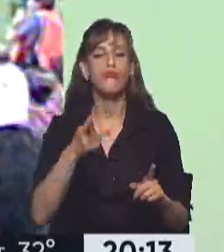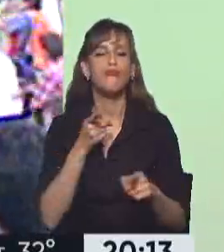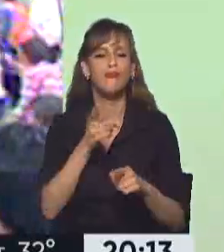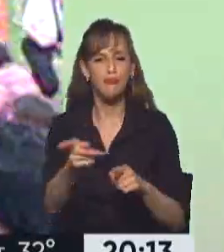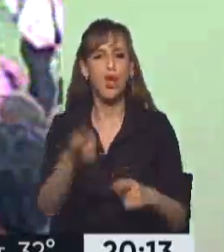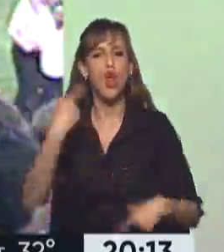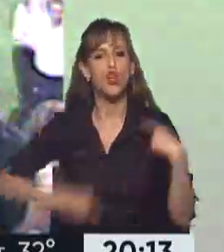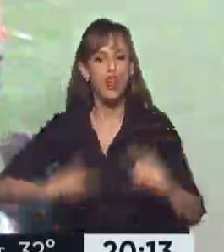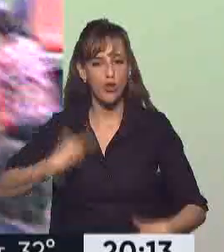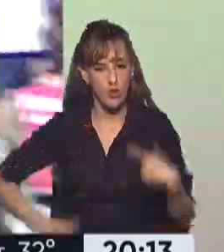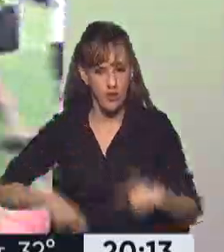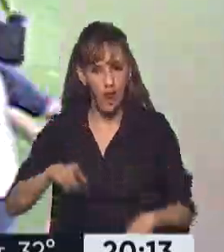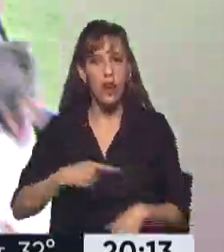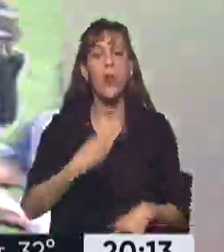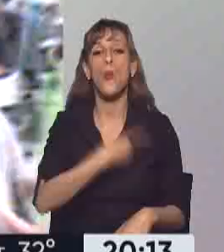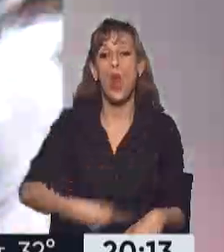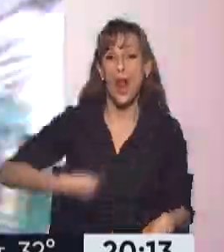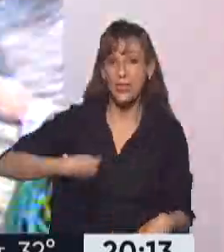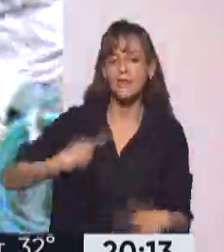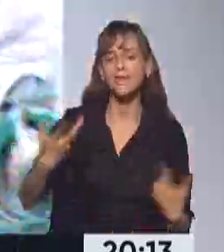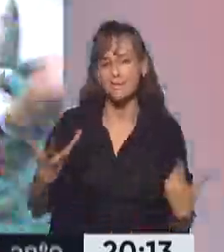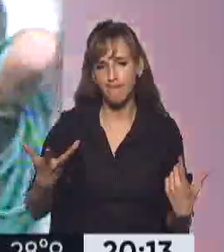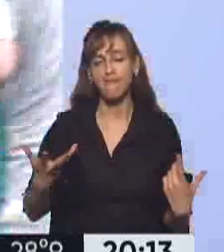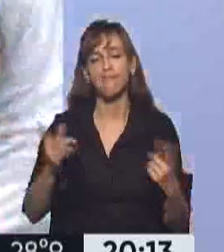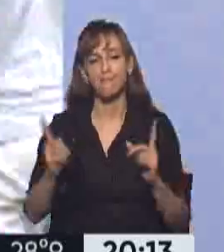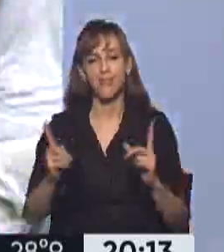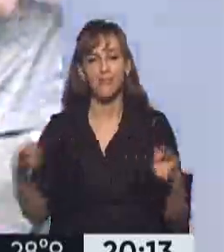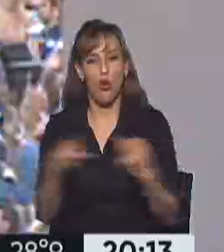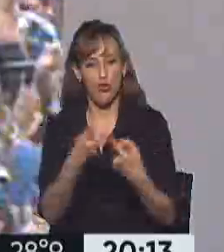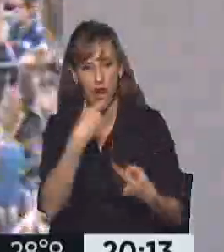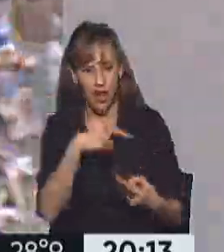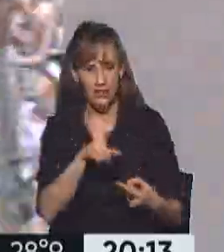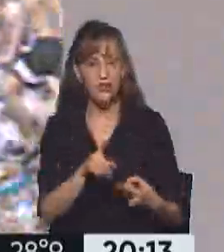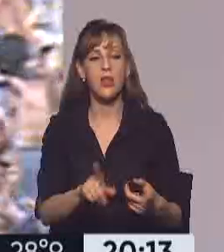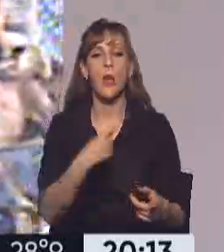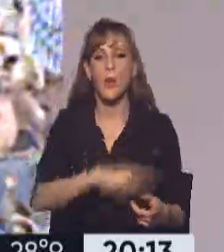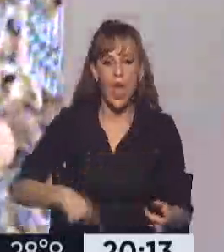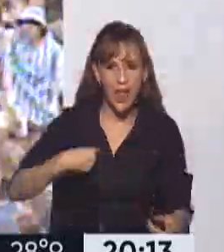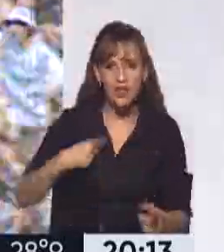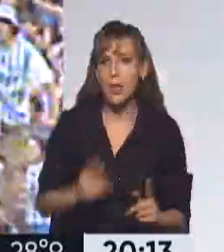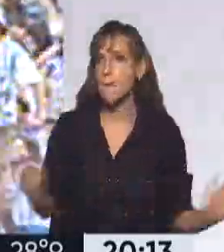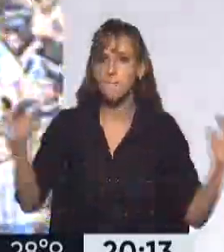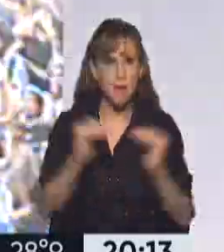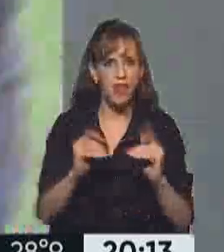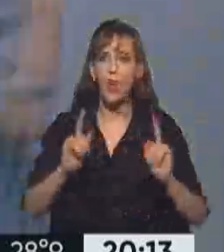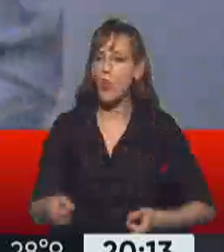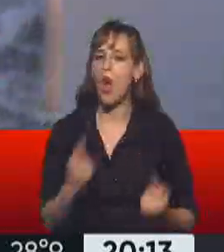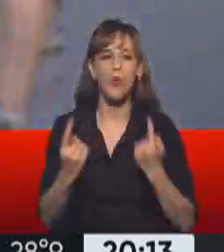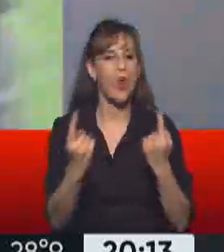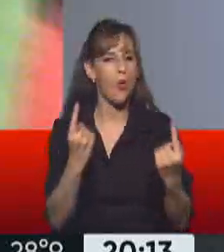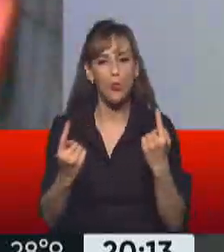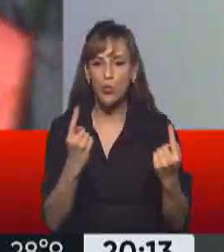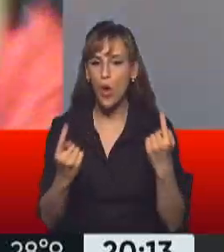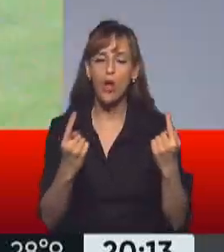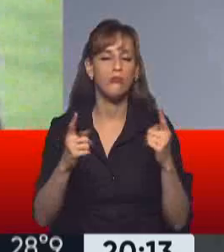y Vélez era local frente a Racing. Ganaba Racing 1-0, lo empataba Vélez y aún así el 1-1 final dejaba